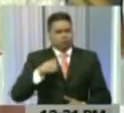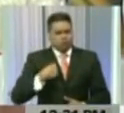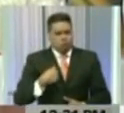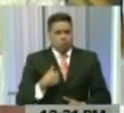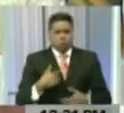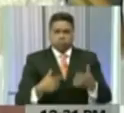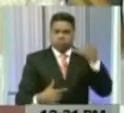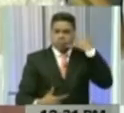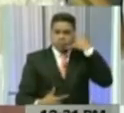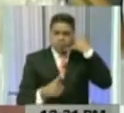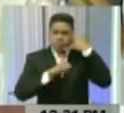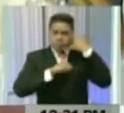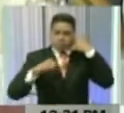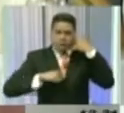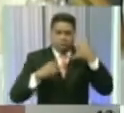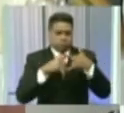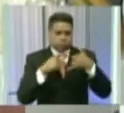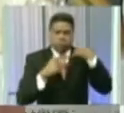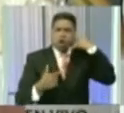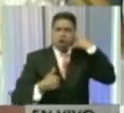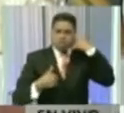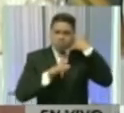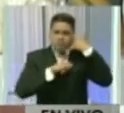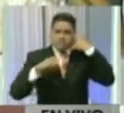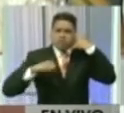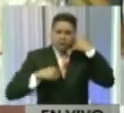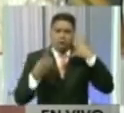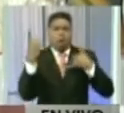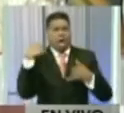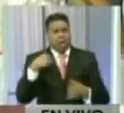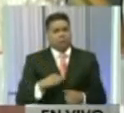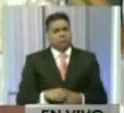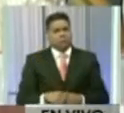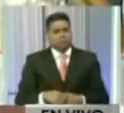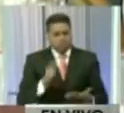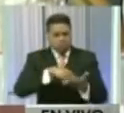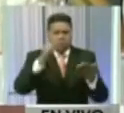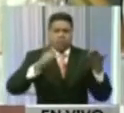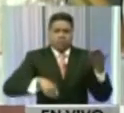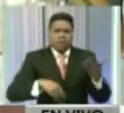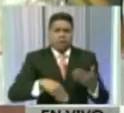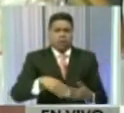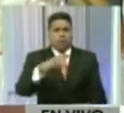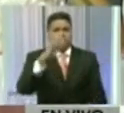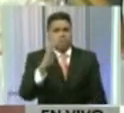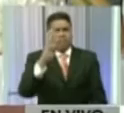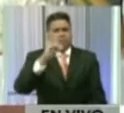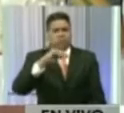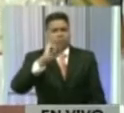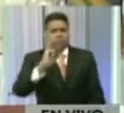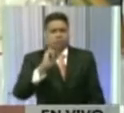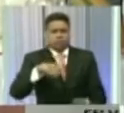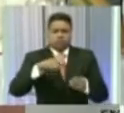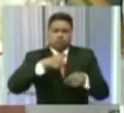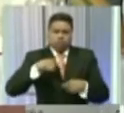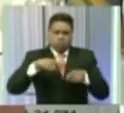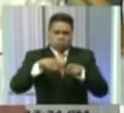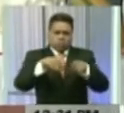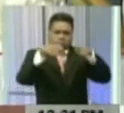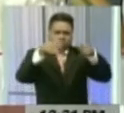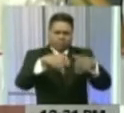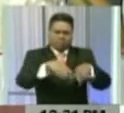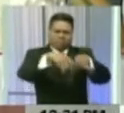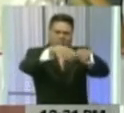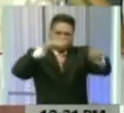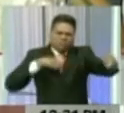Yo fui al Banco Central como diputado y me senté primerito, y cuando le iban a firmar el Banco Mundial, arranqué el papel para romperlo, me lo